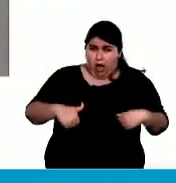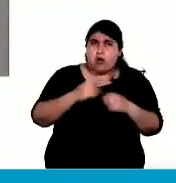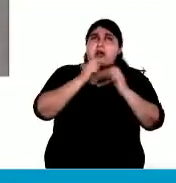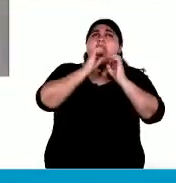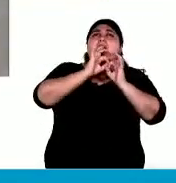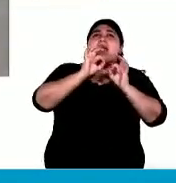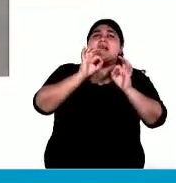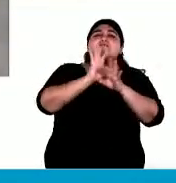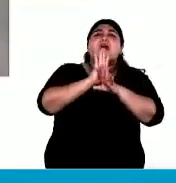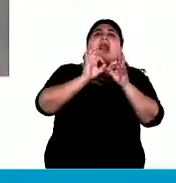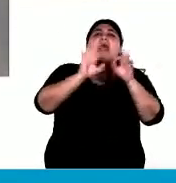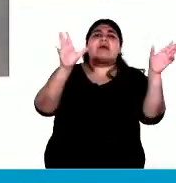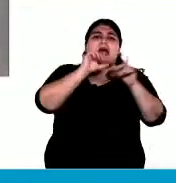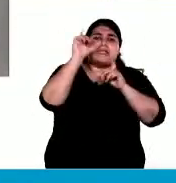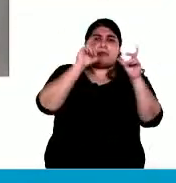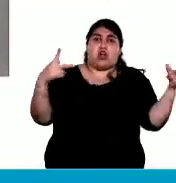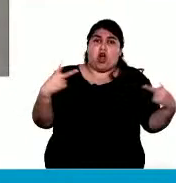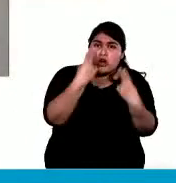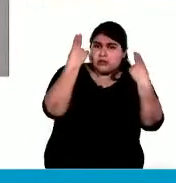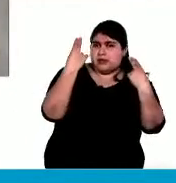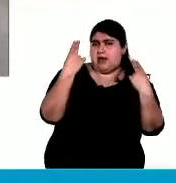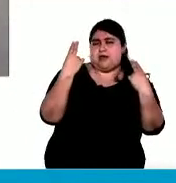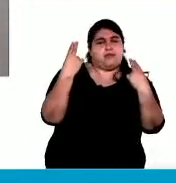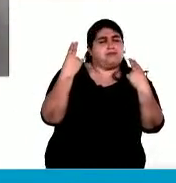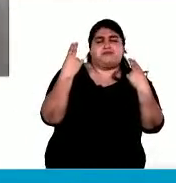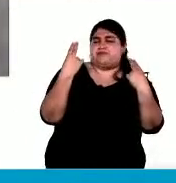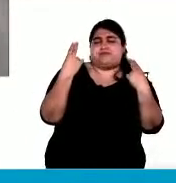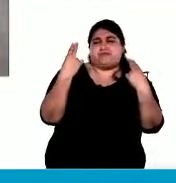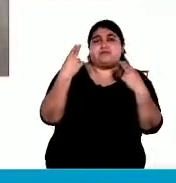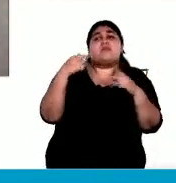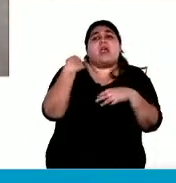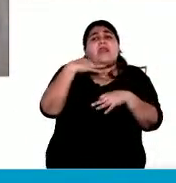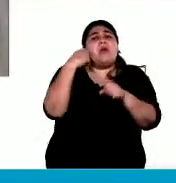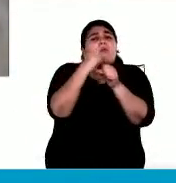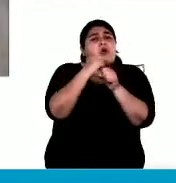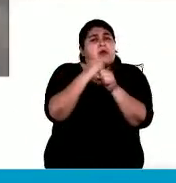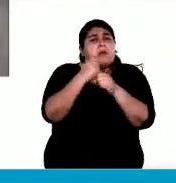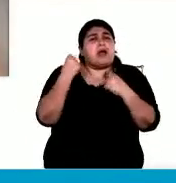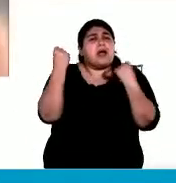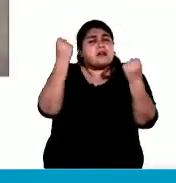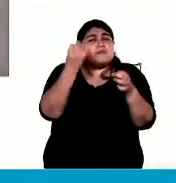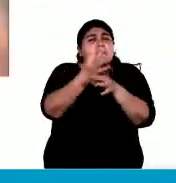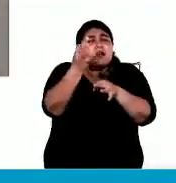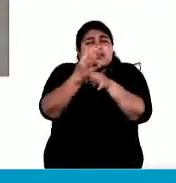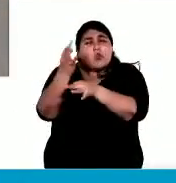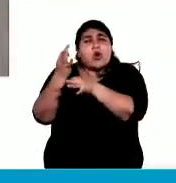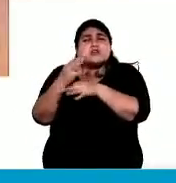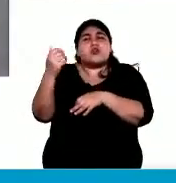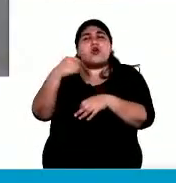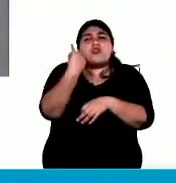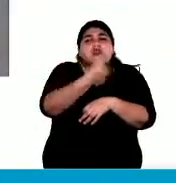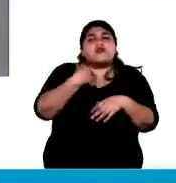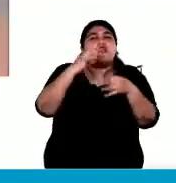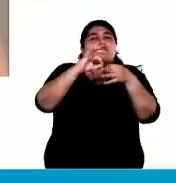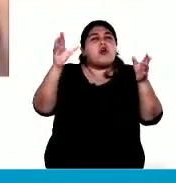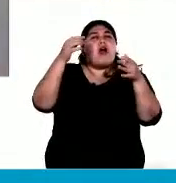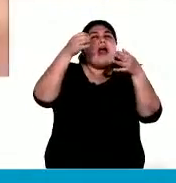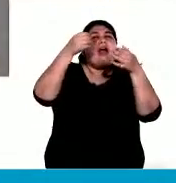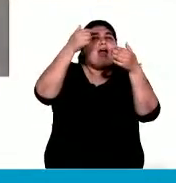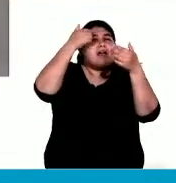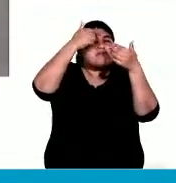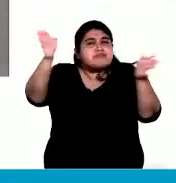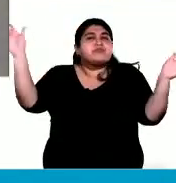de expresión y las diferencias. Tenemos que trabajar para fortalecer la educación, que es lo que nos hace libres pensadores y